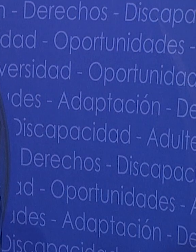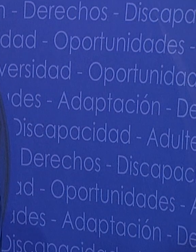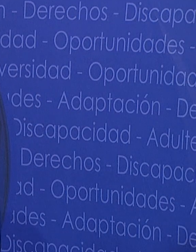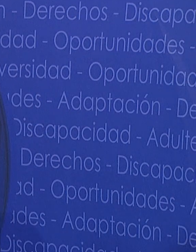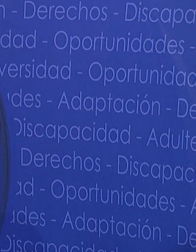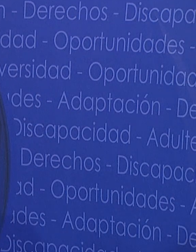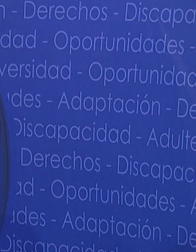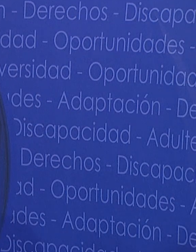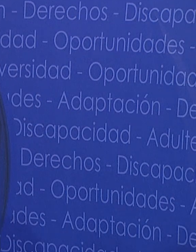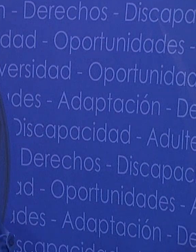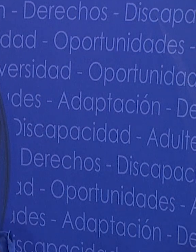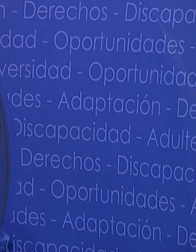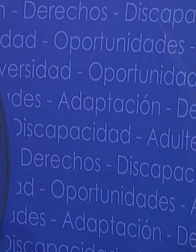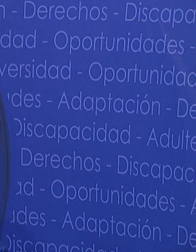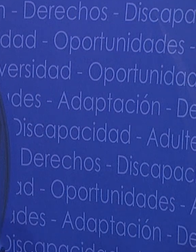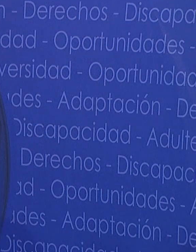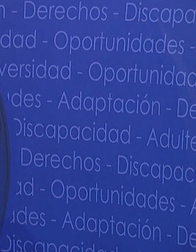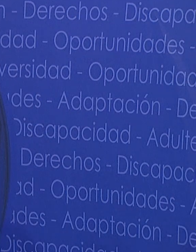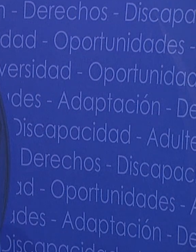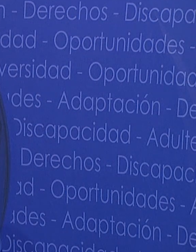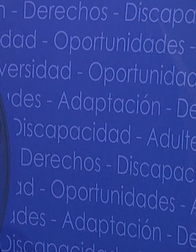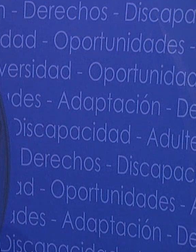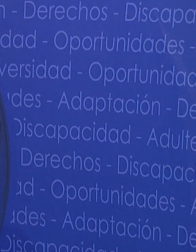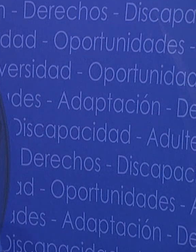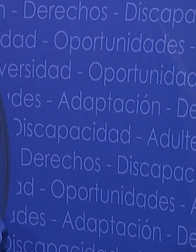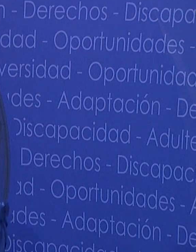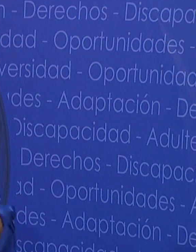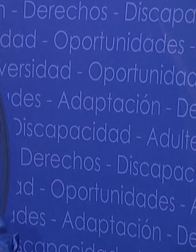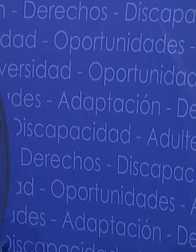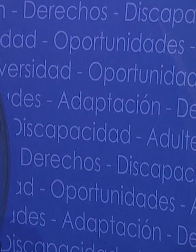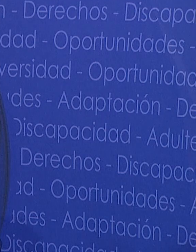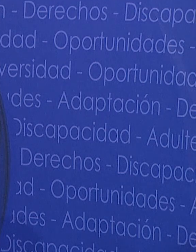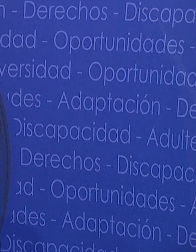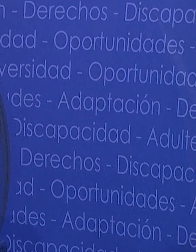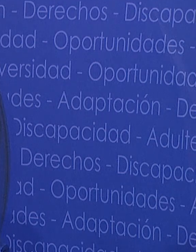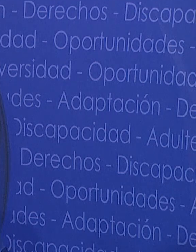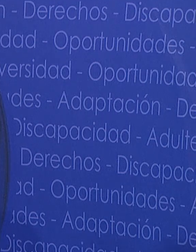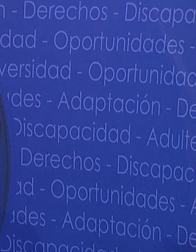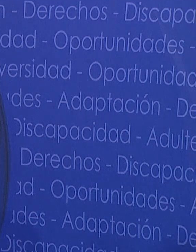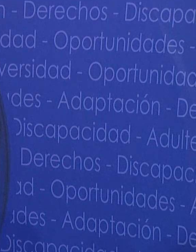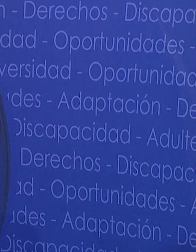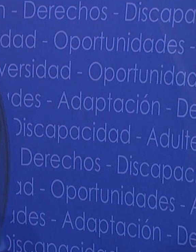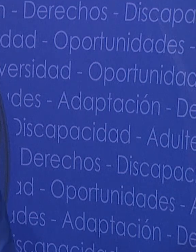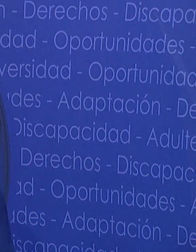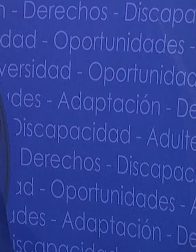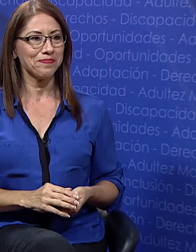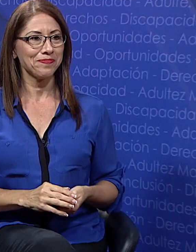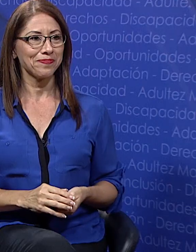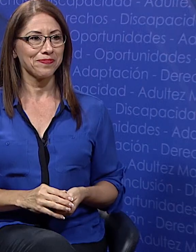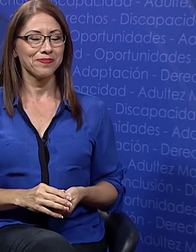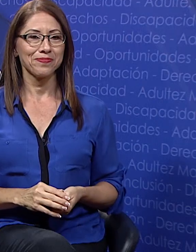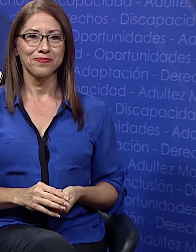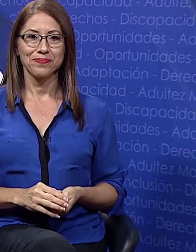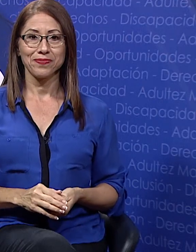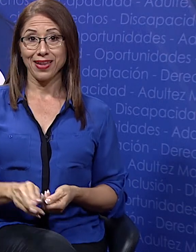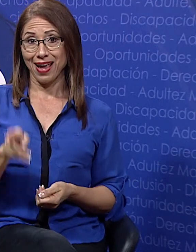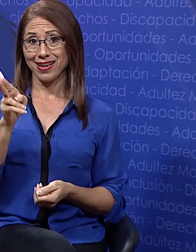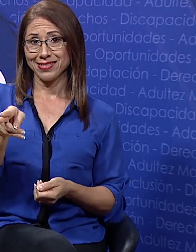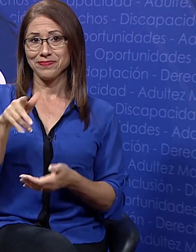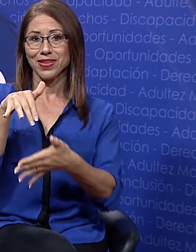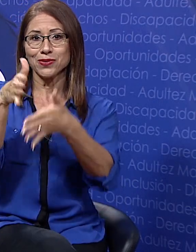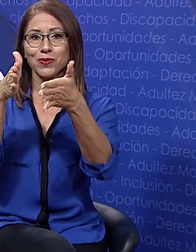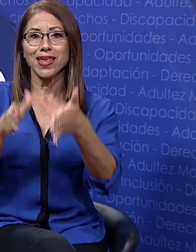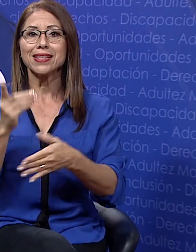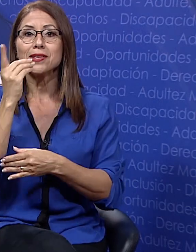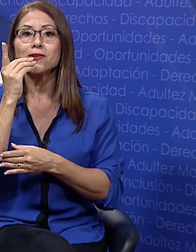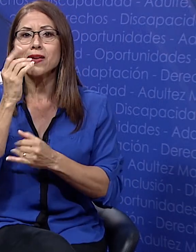La UCR ofrece servicios gratuitos de odontología a estudiantes de la Escuela Centenovel. Allí, estudiantes